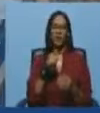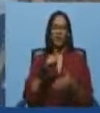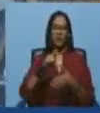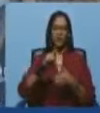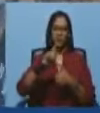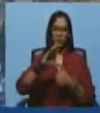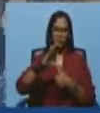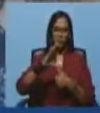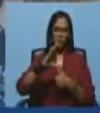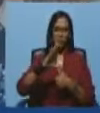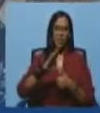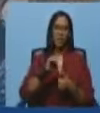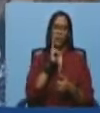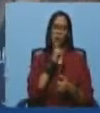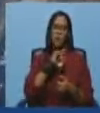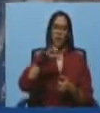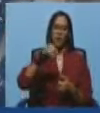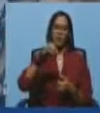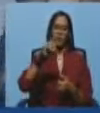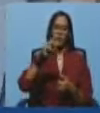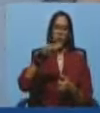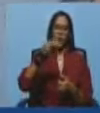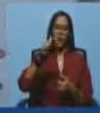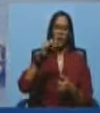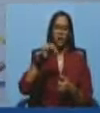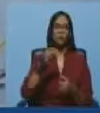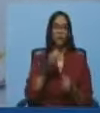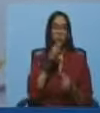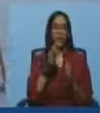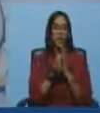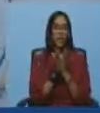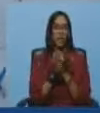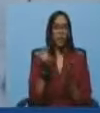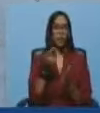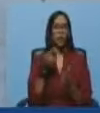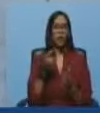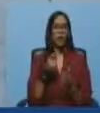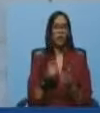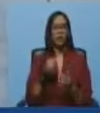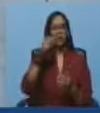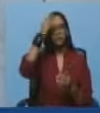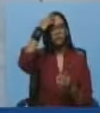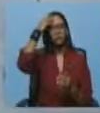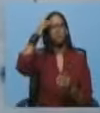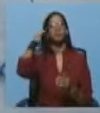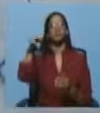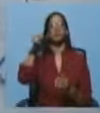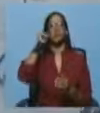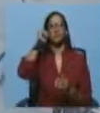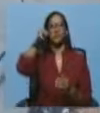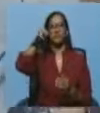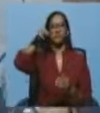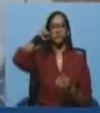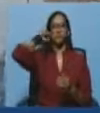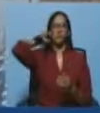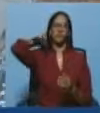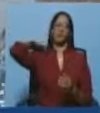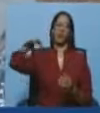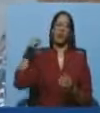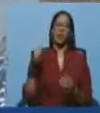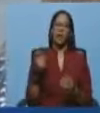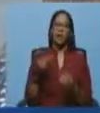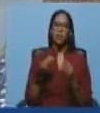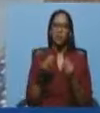se llama Johan Hari? Tremendo libro, se los recomiendo, búsquenlo, está en digital por internet. Que él, entre muchas